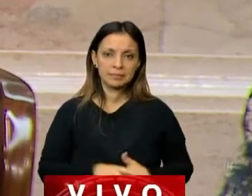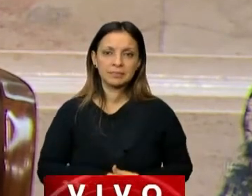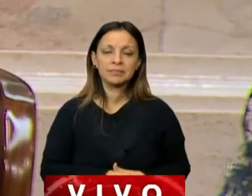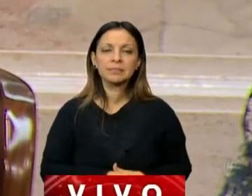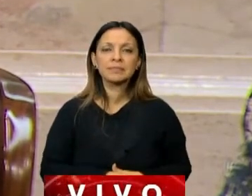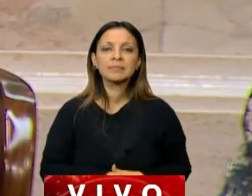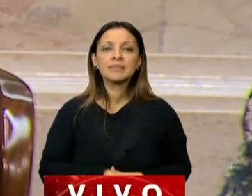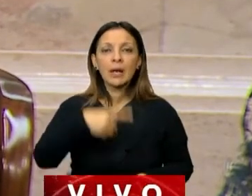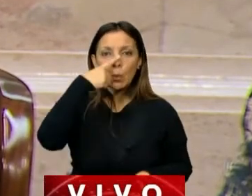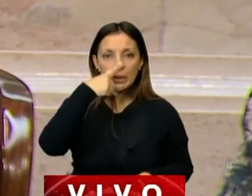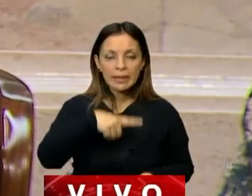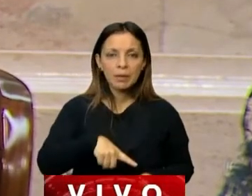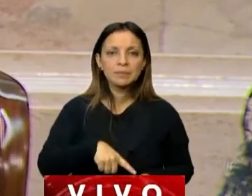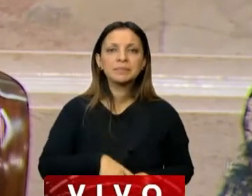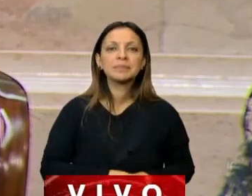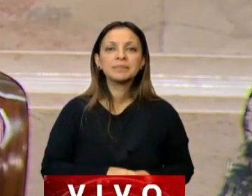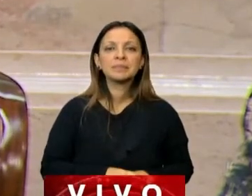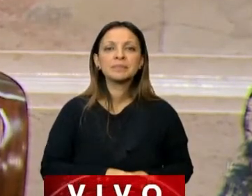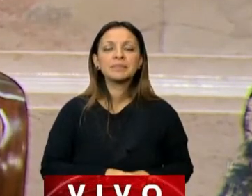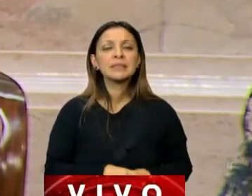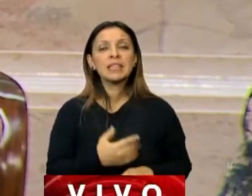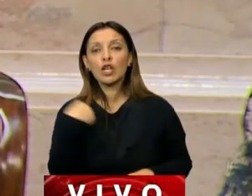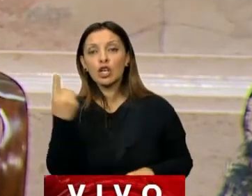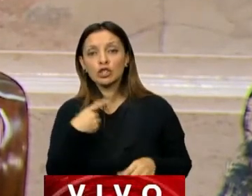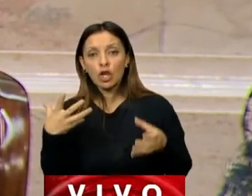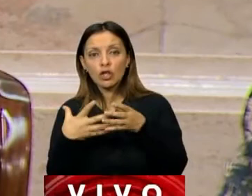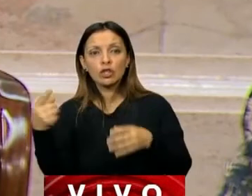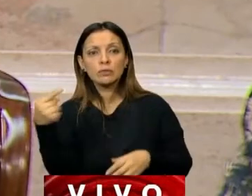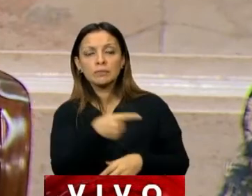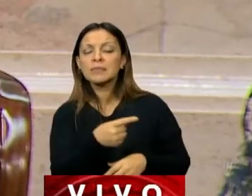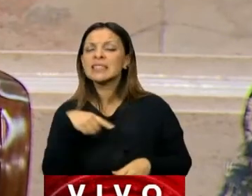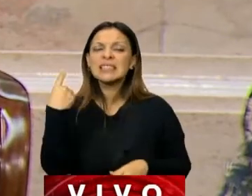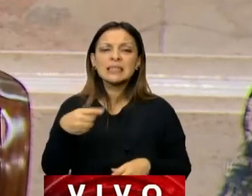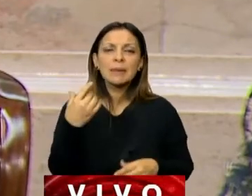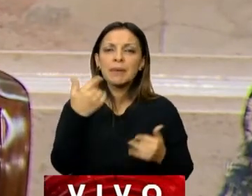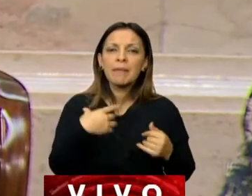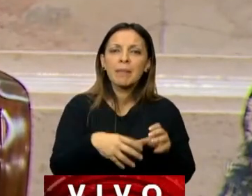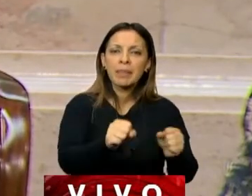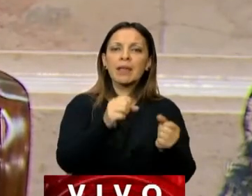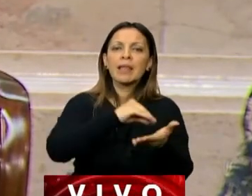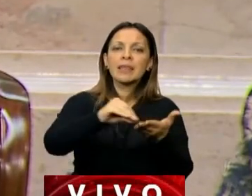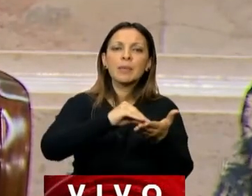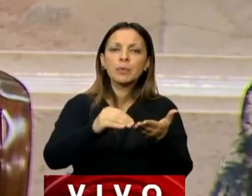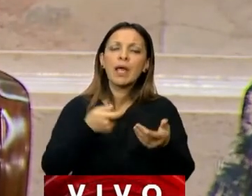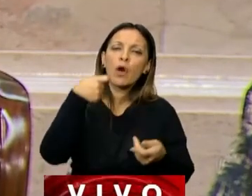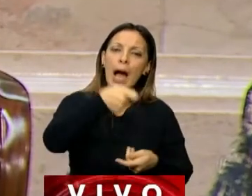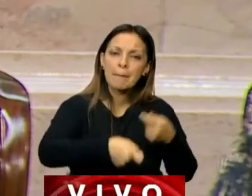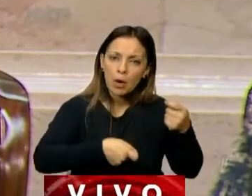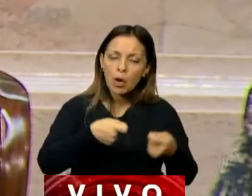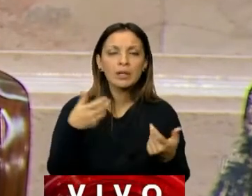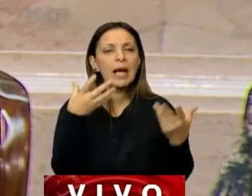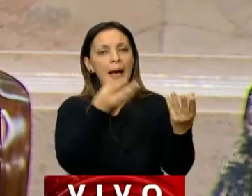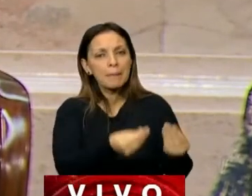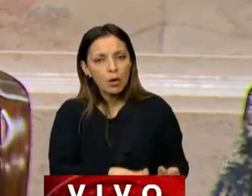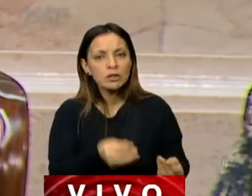Presidente, para terminar, de este lado siempre van a encontrar a un diputado que va a ayudar en los debates, que va a aportar, que va a colaborar